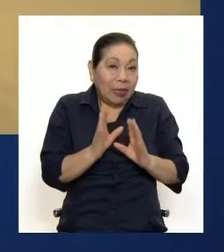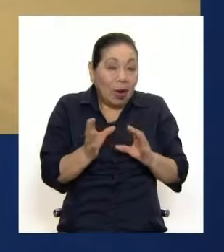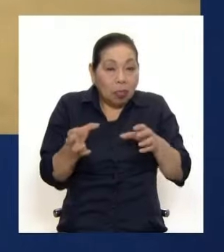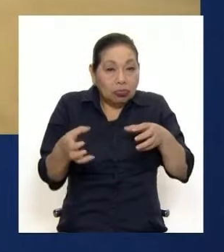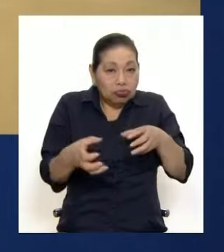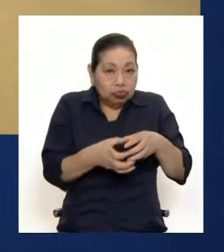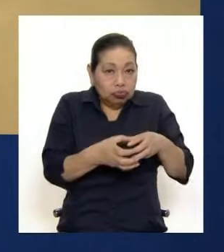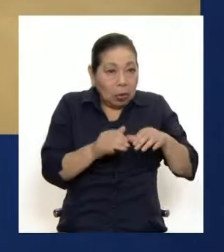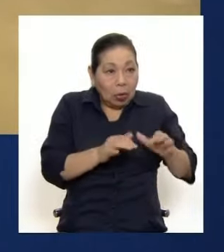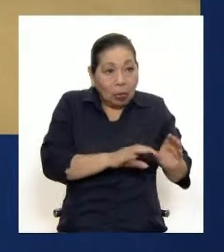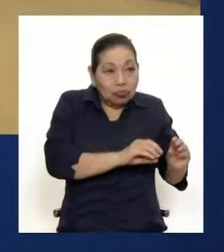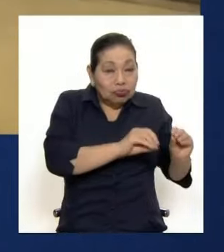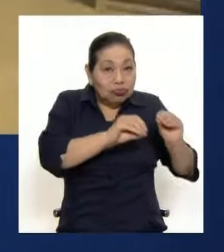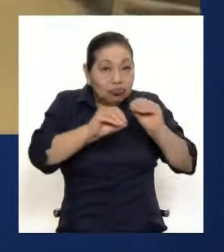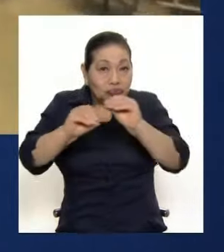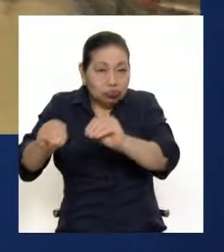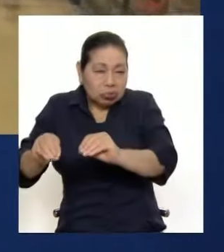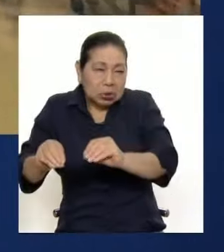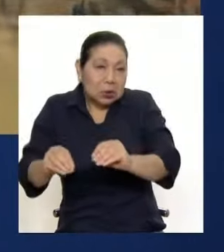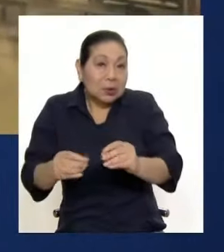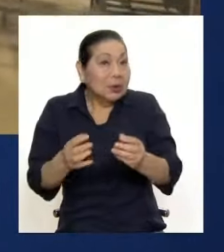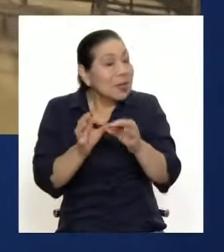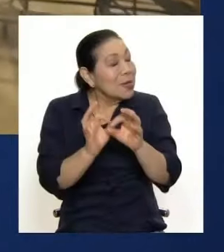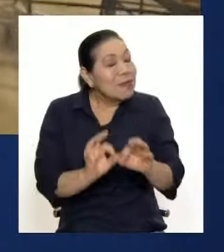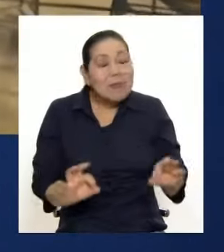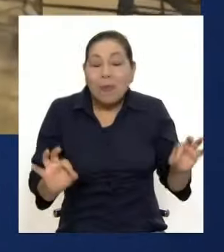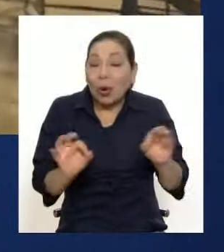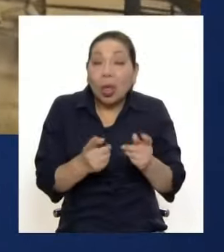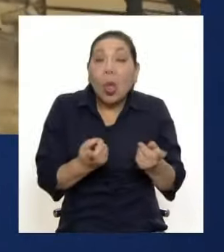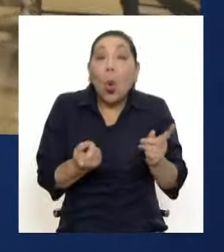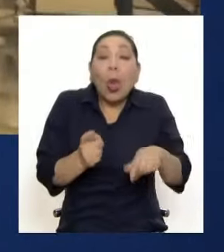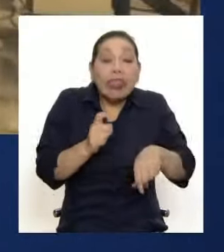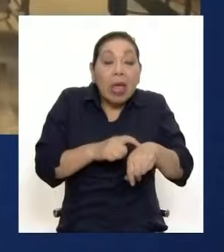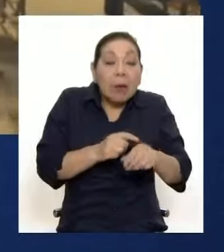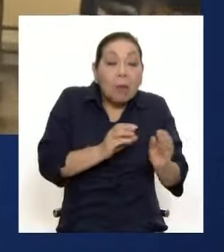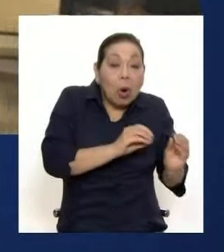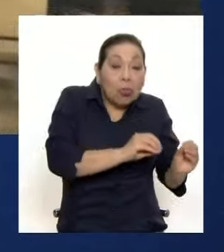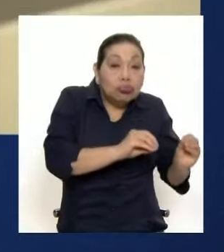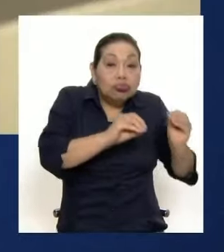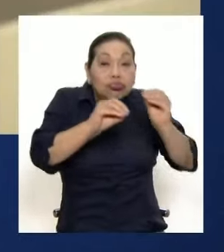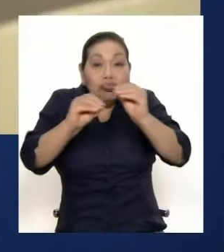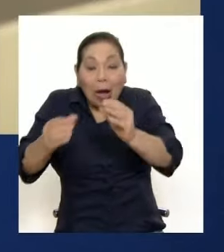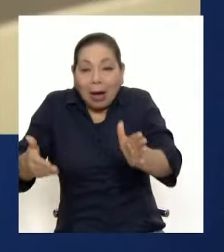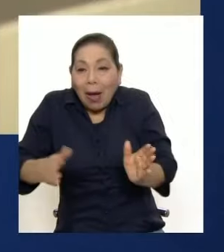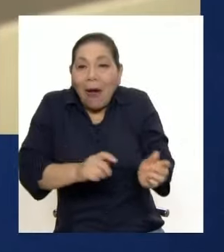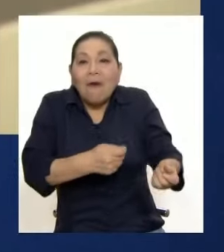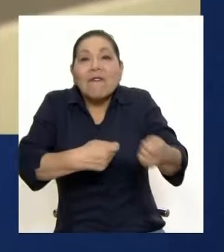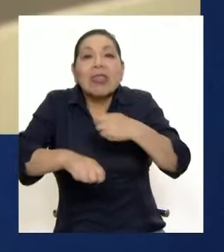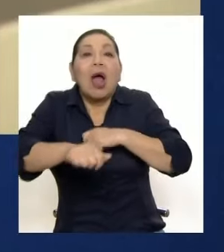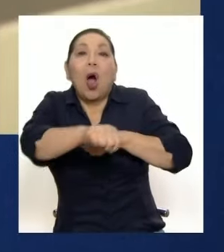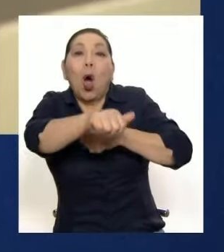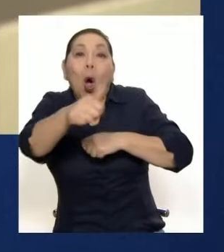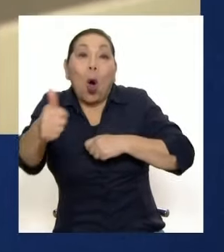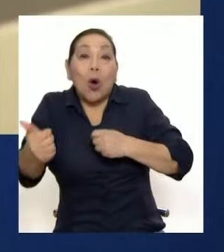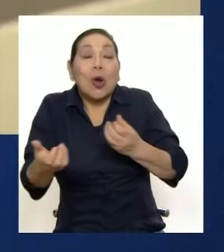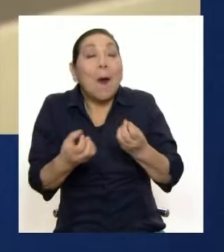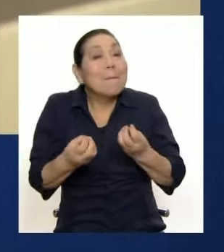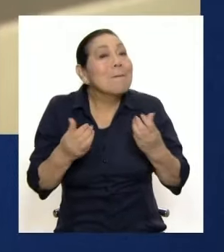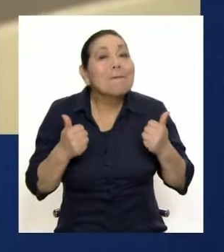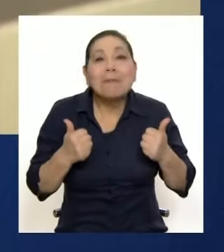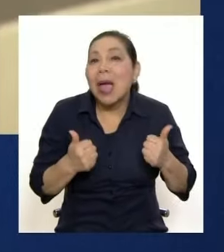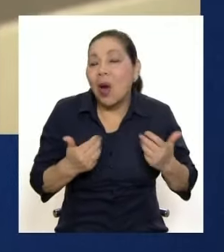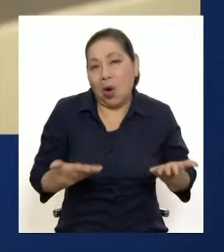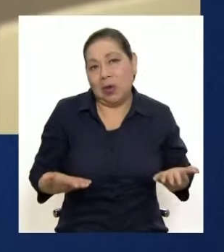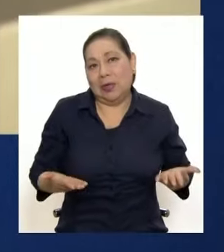Entonces el tiempo de tránsito es un elemento vital para poder acceder a un mercado en unas condiciones de